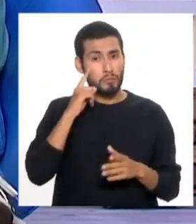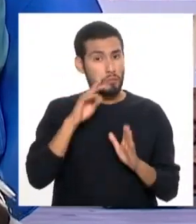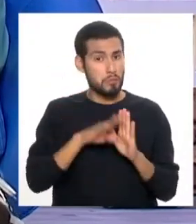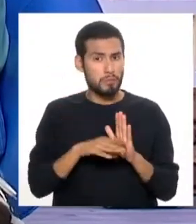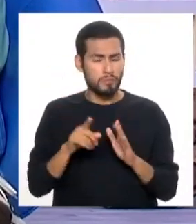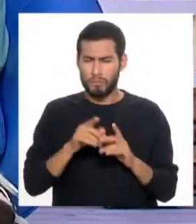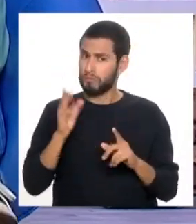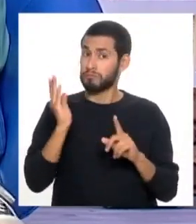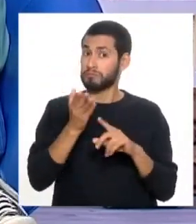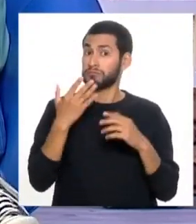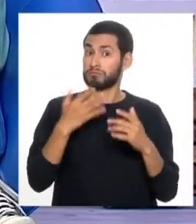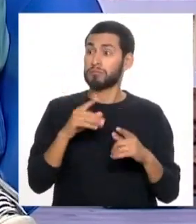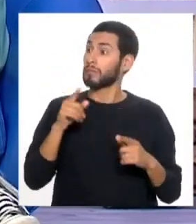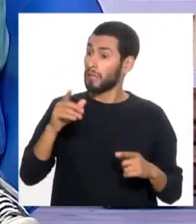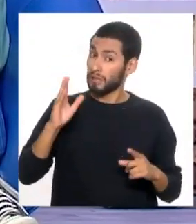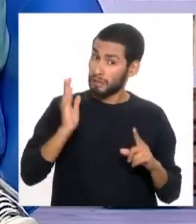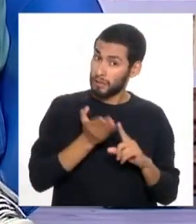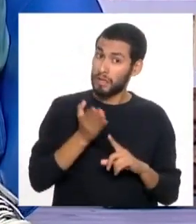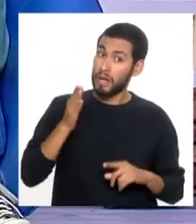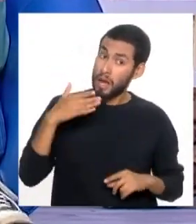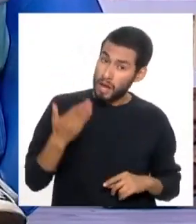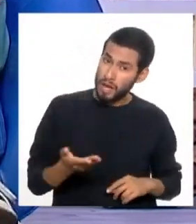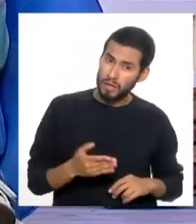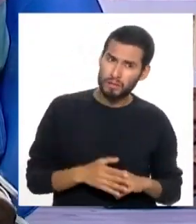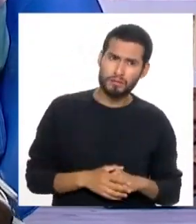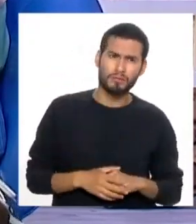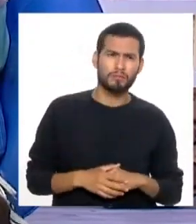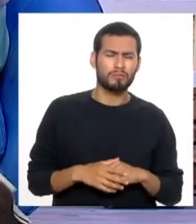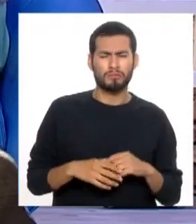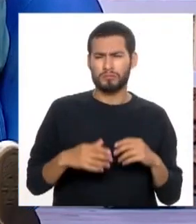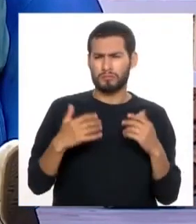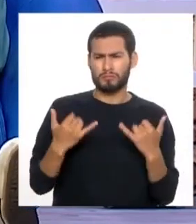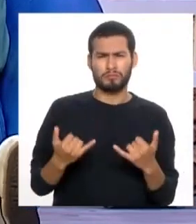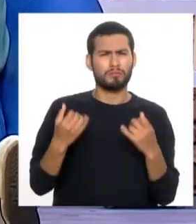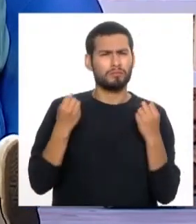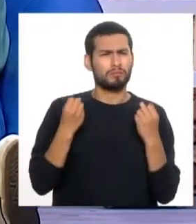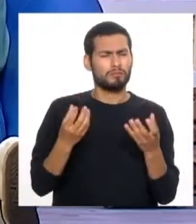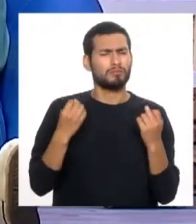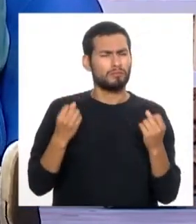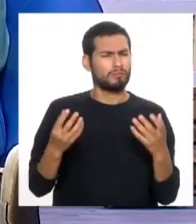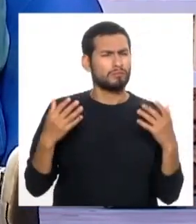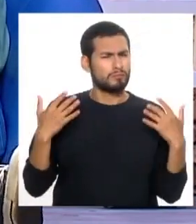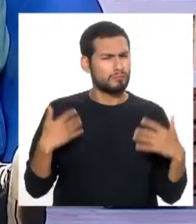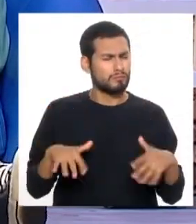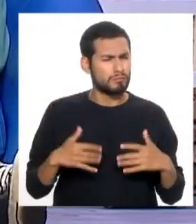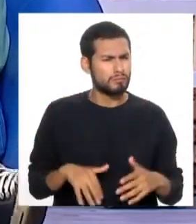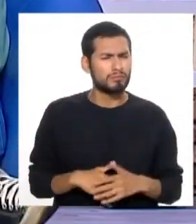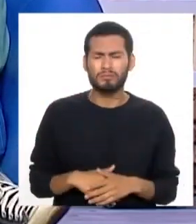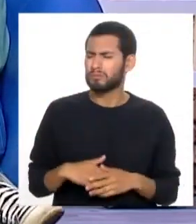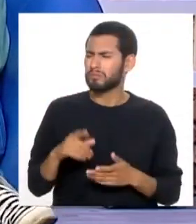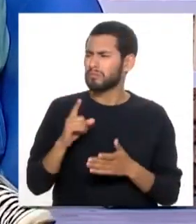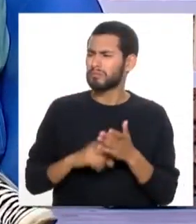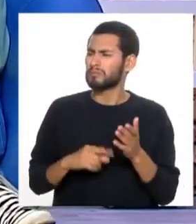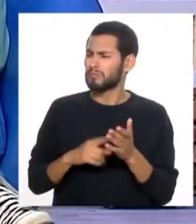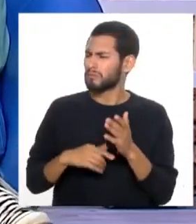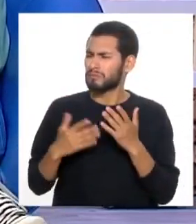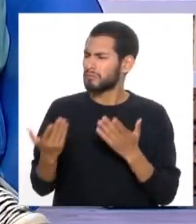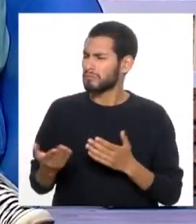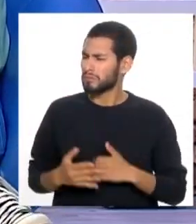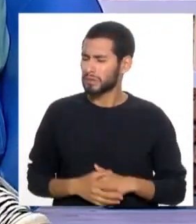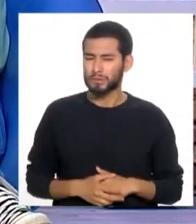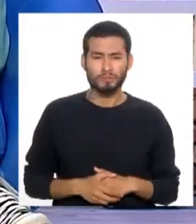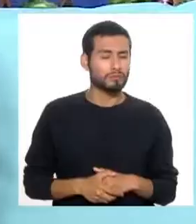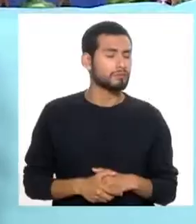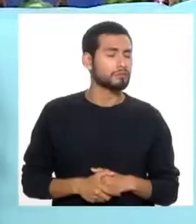Y a pesar de las penas que existen, los montos son exorbitantes. ¿A qué se debe esto?